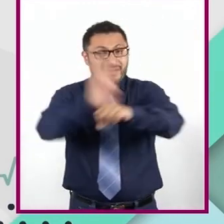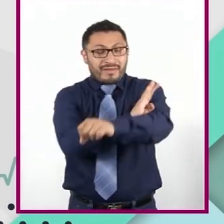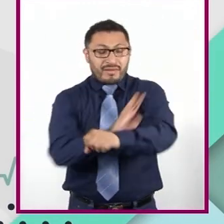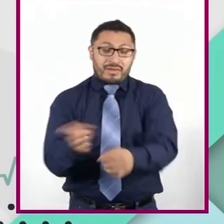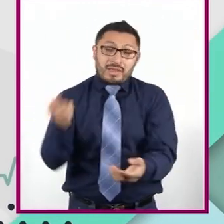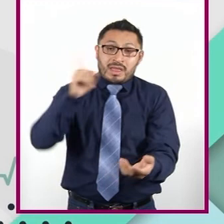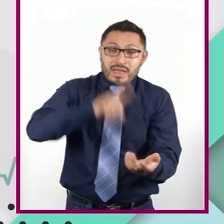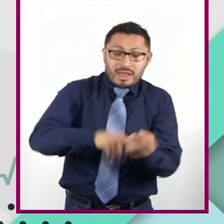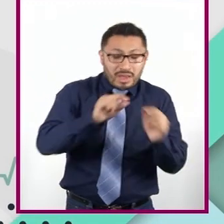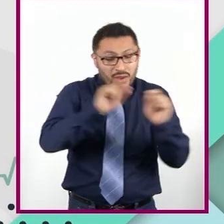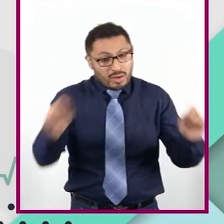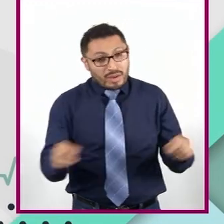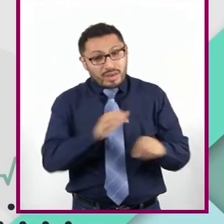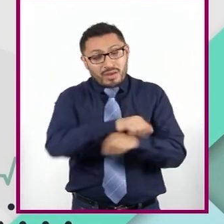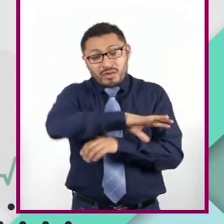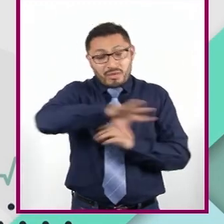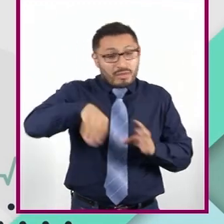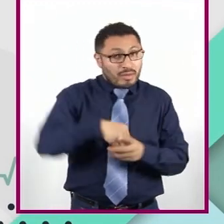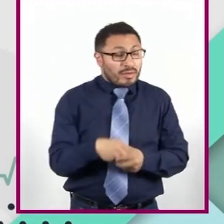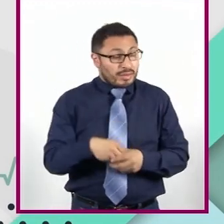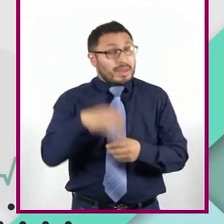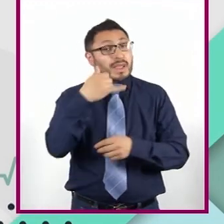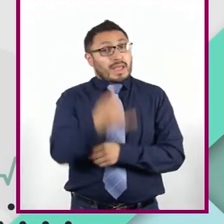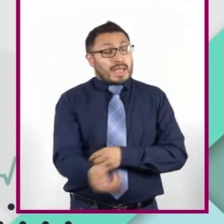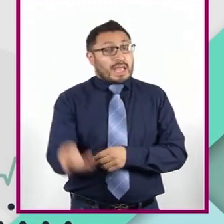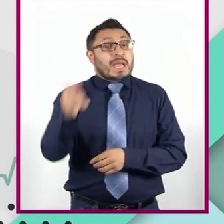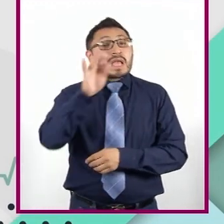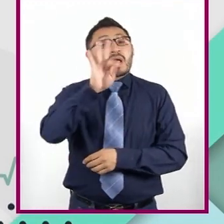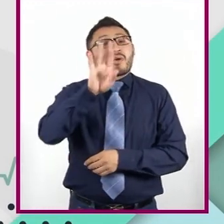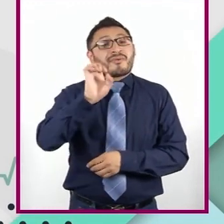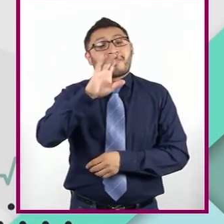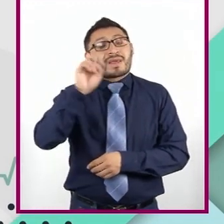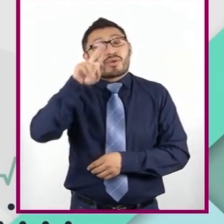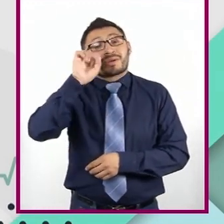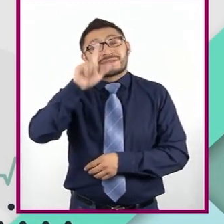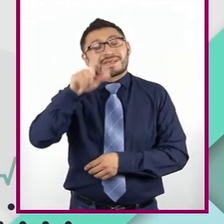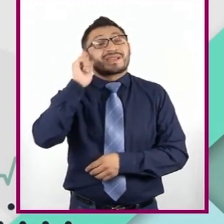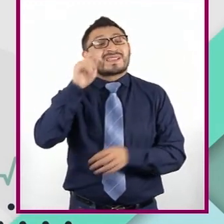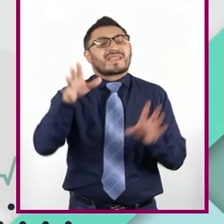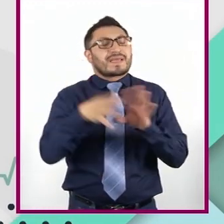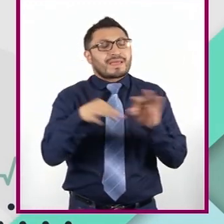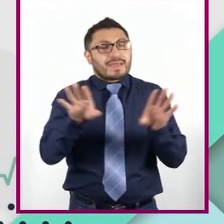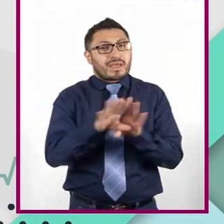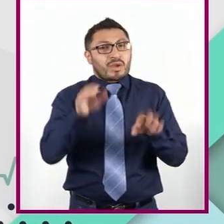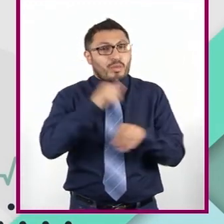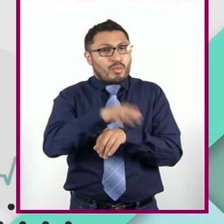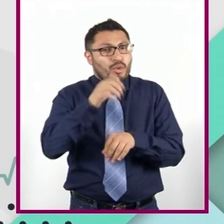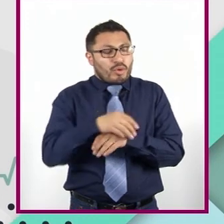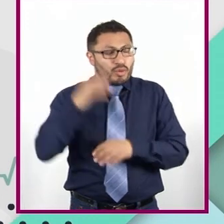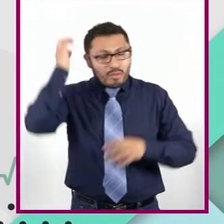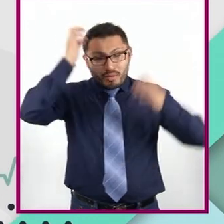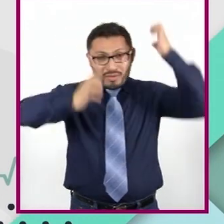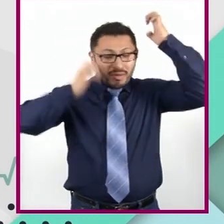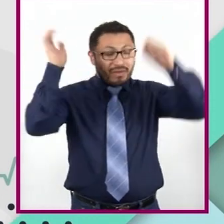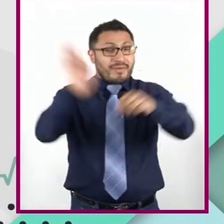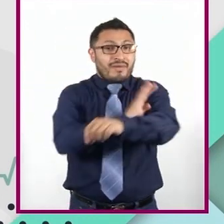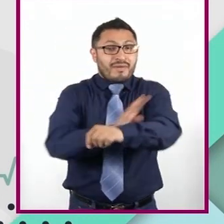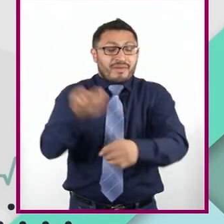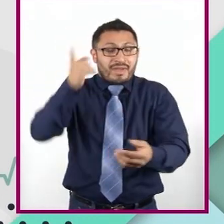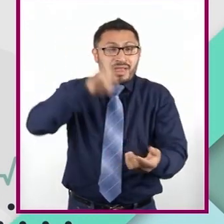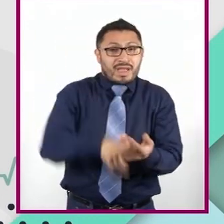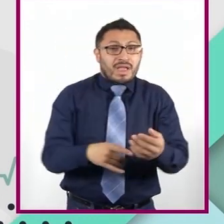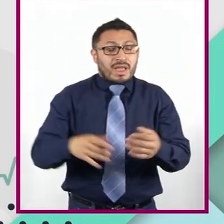número total de eventos, y la probabilidad frecuencial se define como el número de eventos favorables en